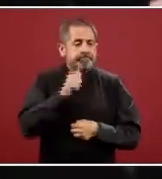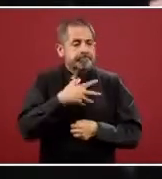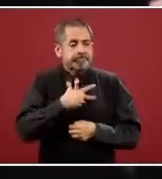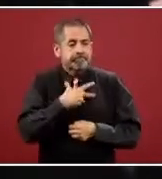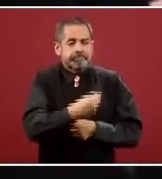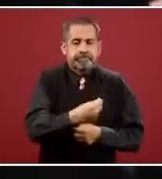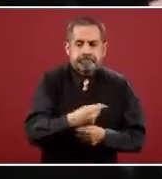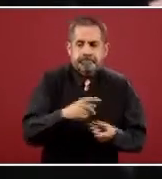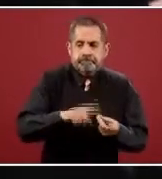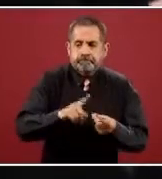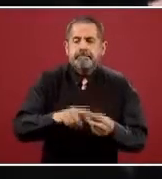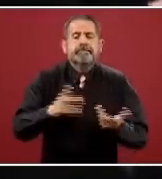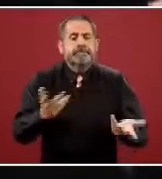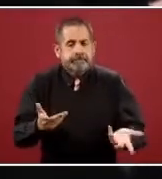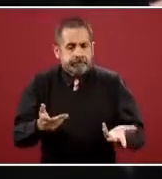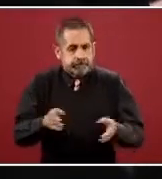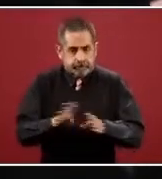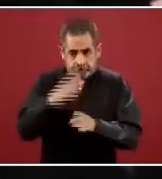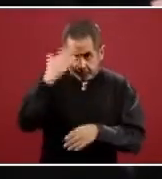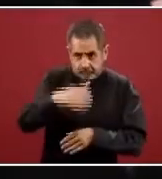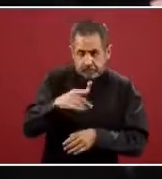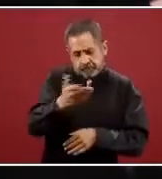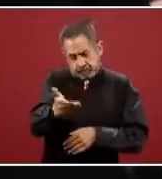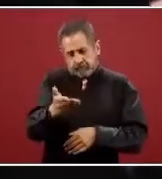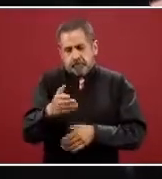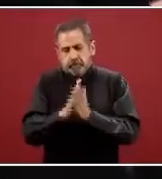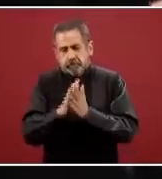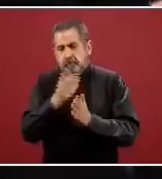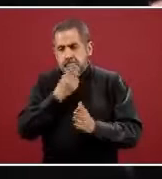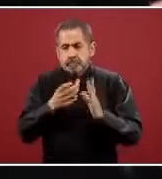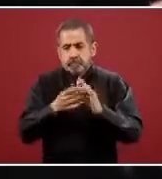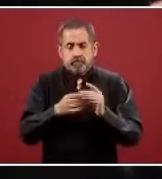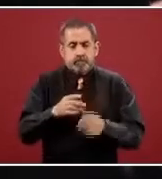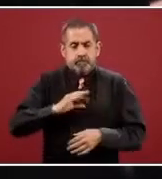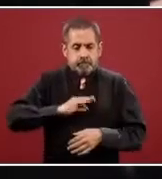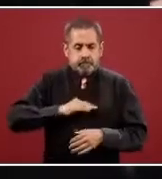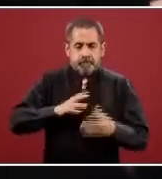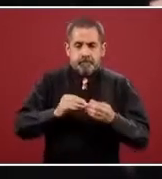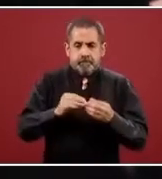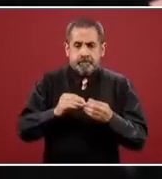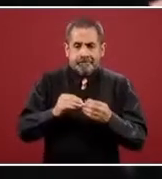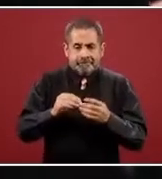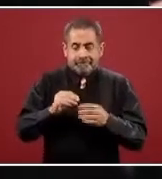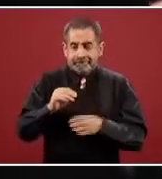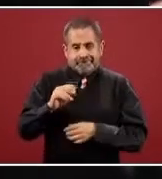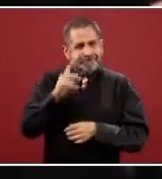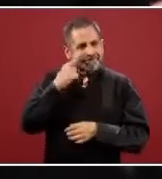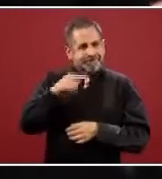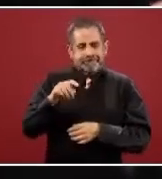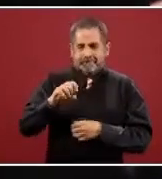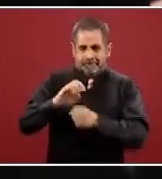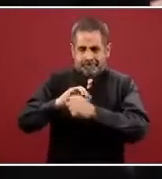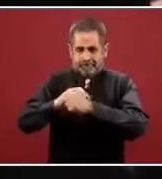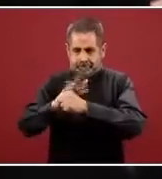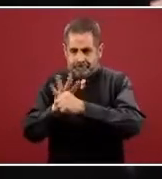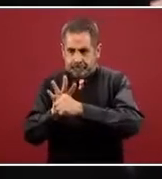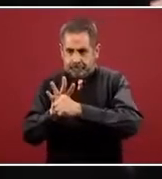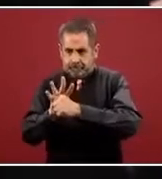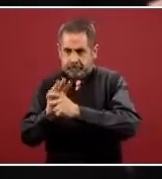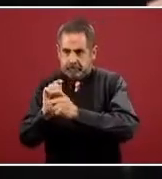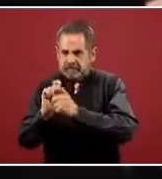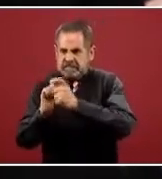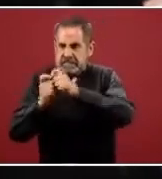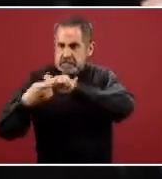contagio. También si nos puede comentar, doctor Ruy, si este virus ya mutó, hay una publicación que en